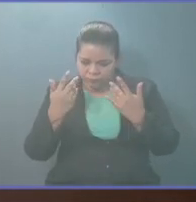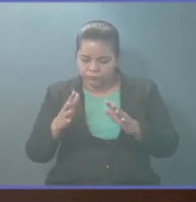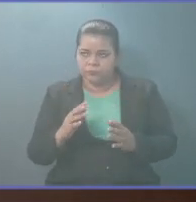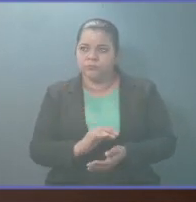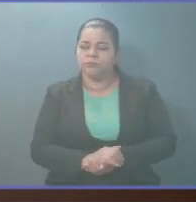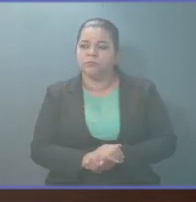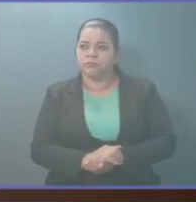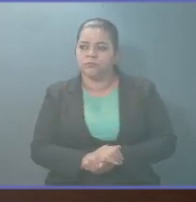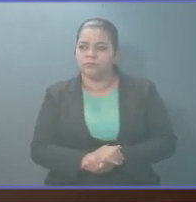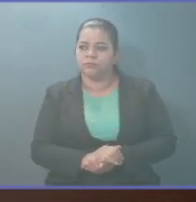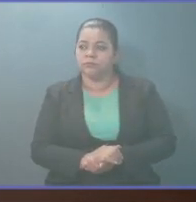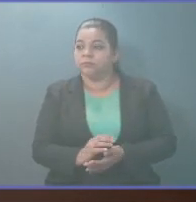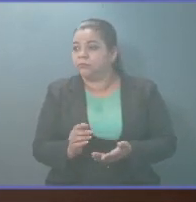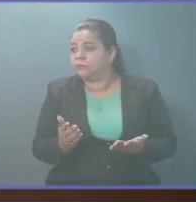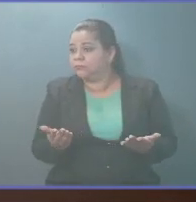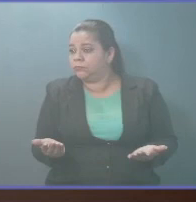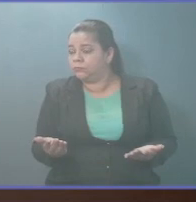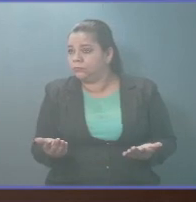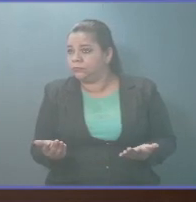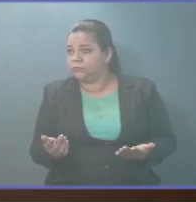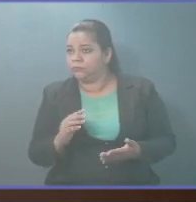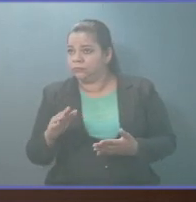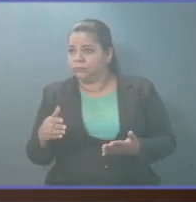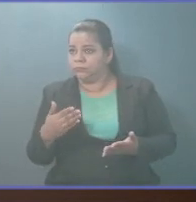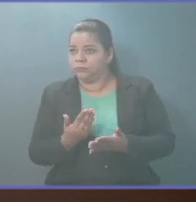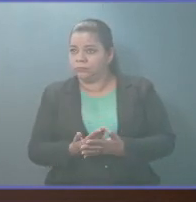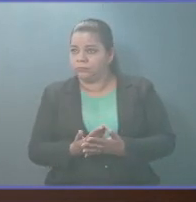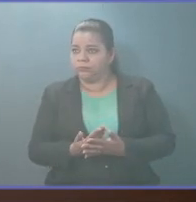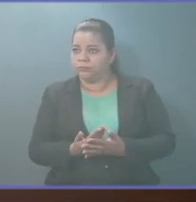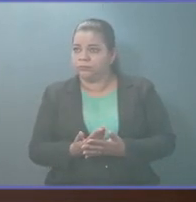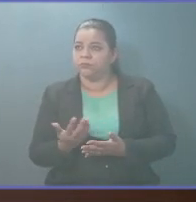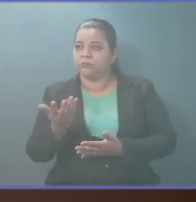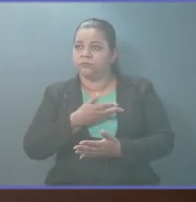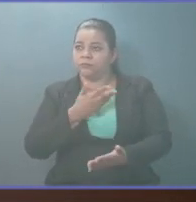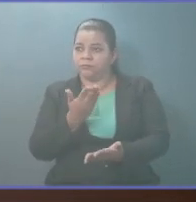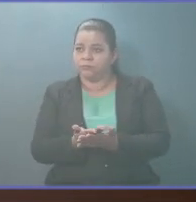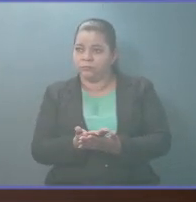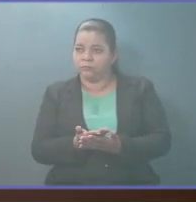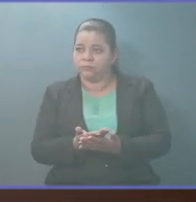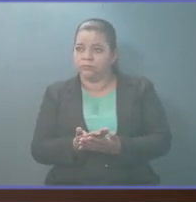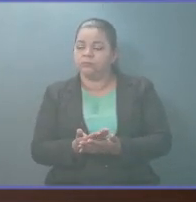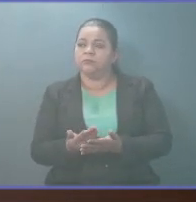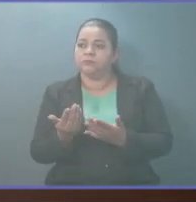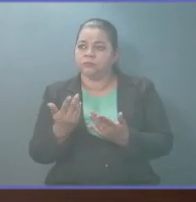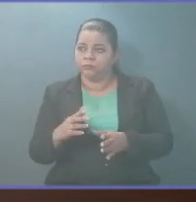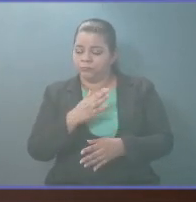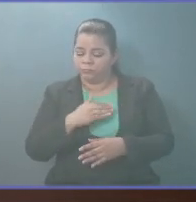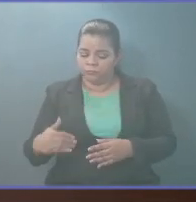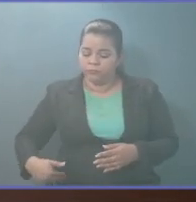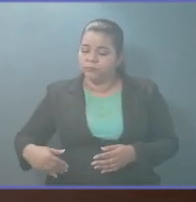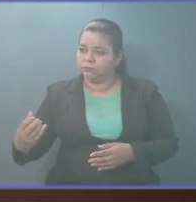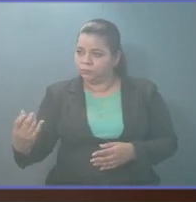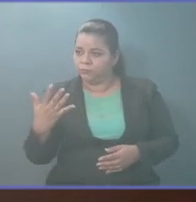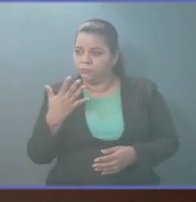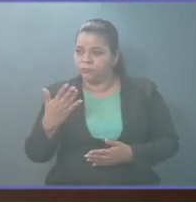La observación presidencial. sí, sería aceptar la Aceptarla, observación ujú. en su totalidad,